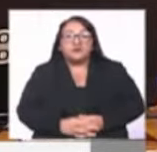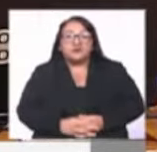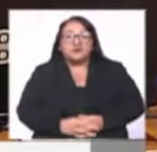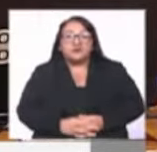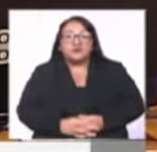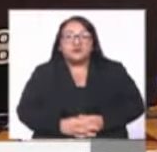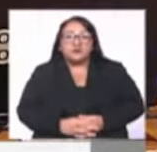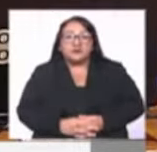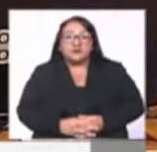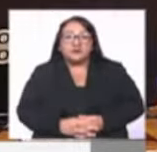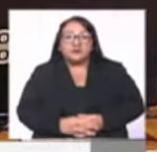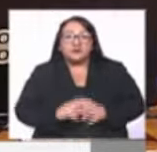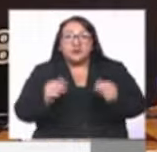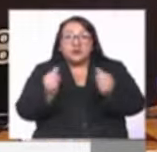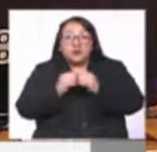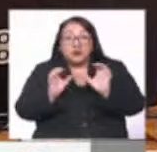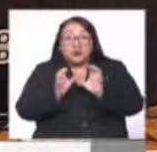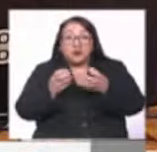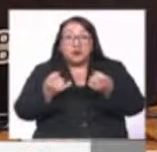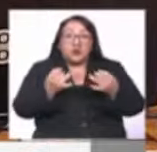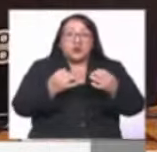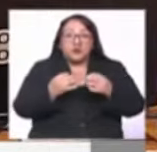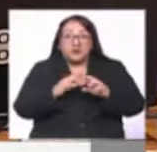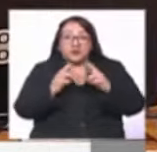cutipa con el quum